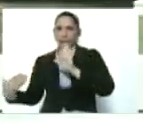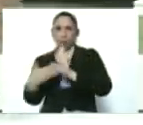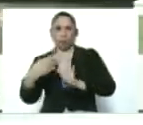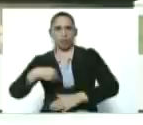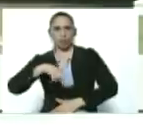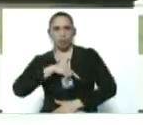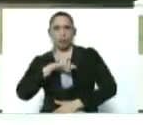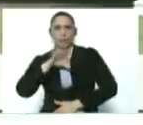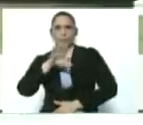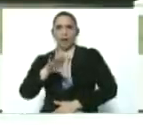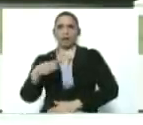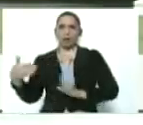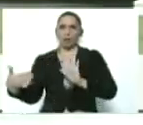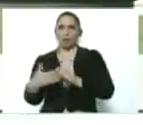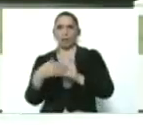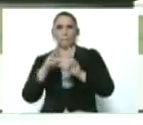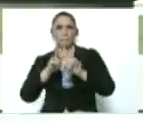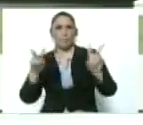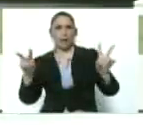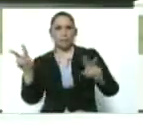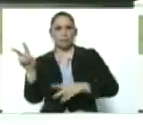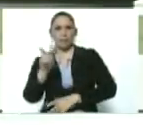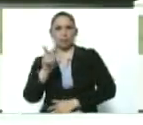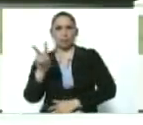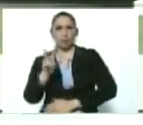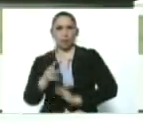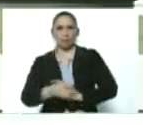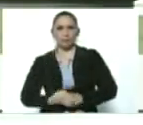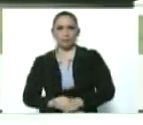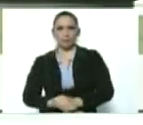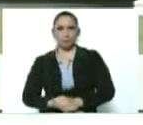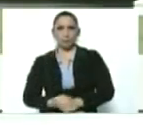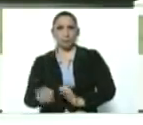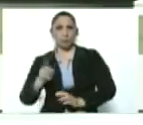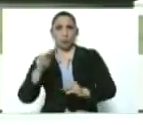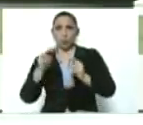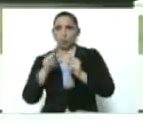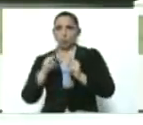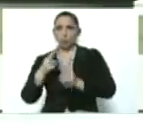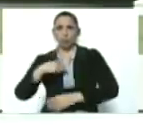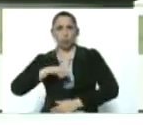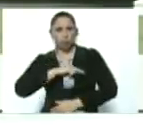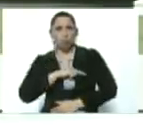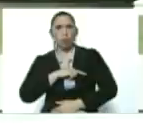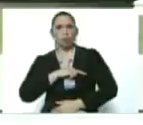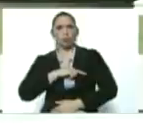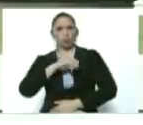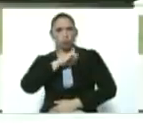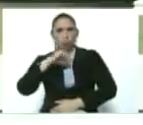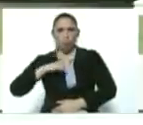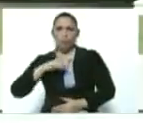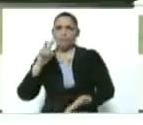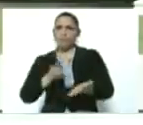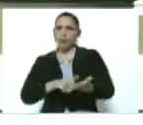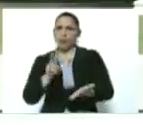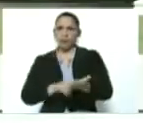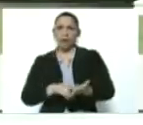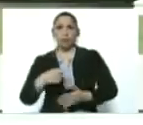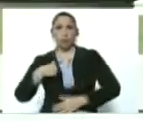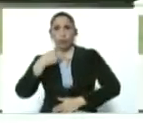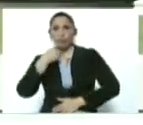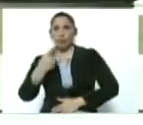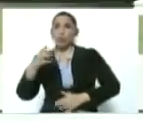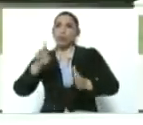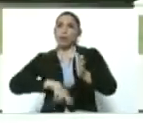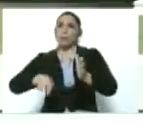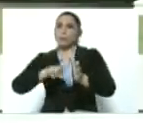contra la paz de los venezolanos desconociendo que nosotros somos de verdad y yo lo digo y lo repito